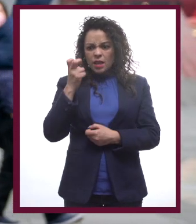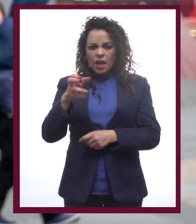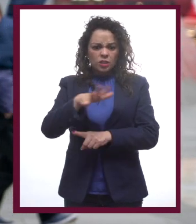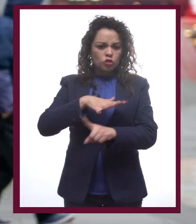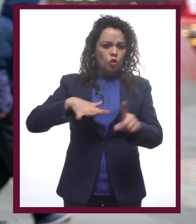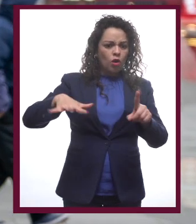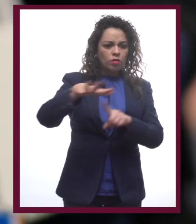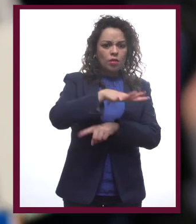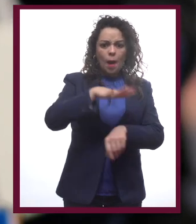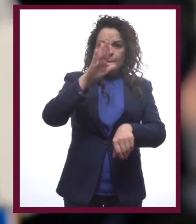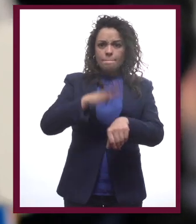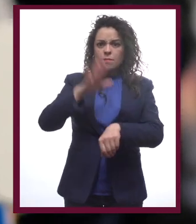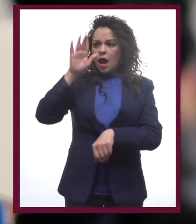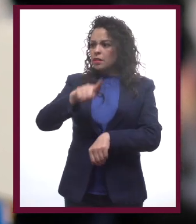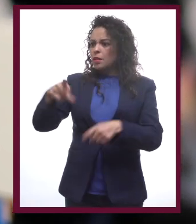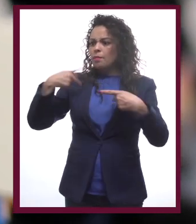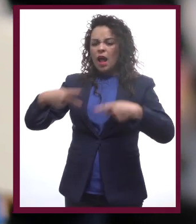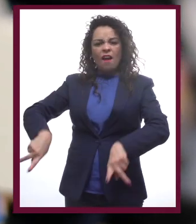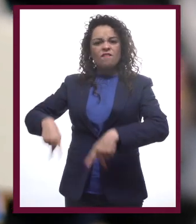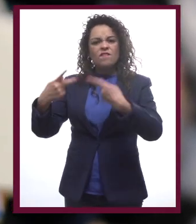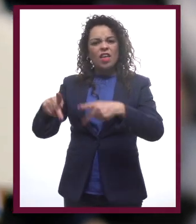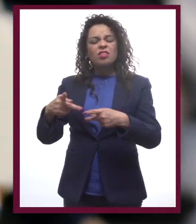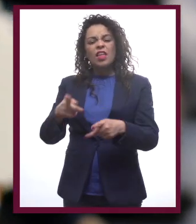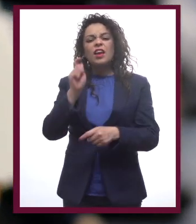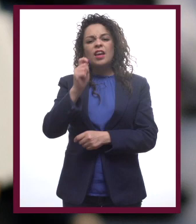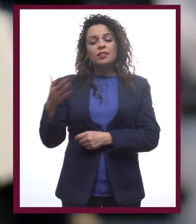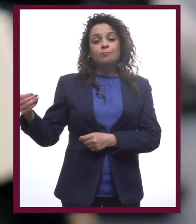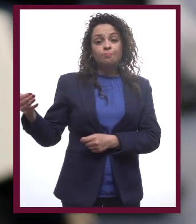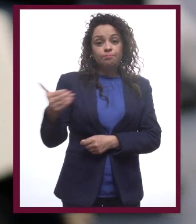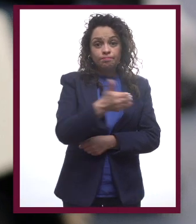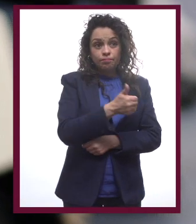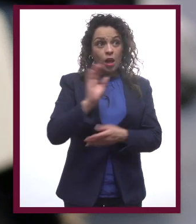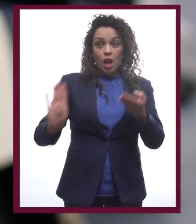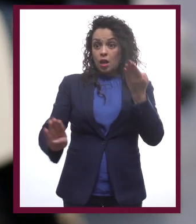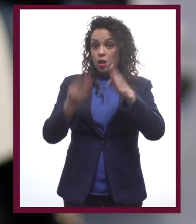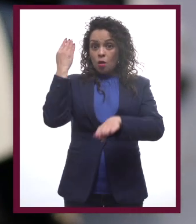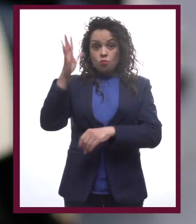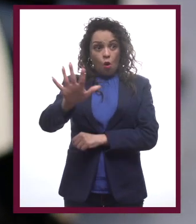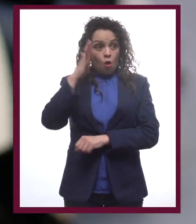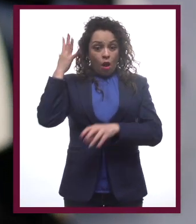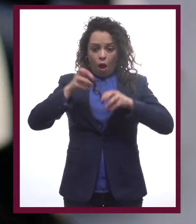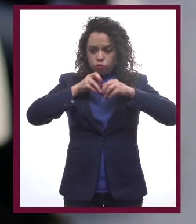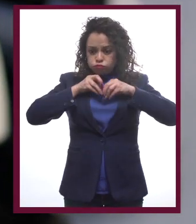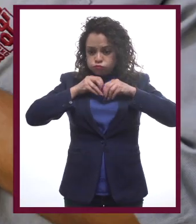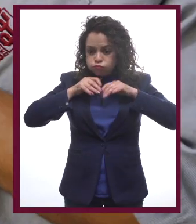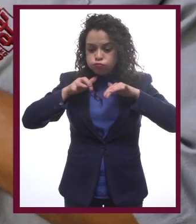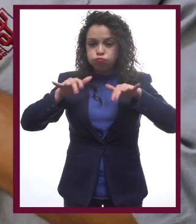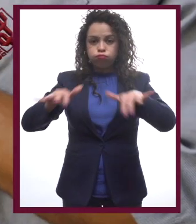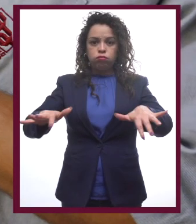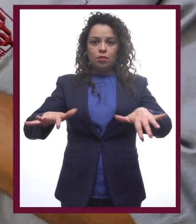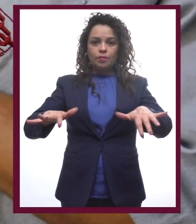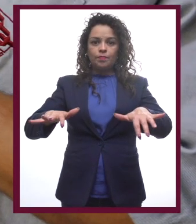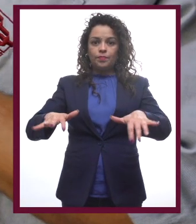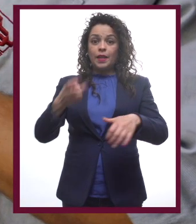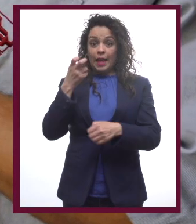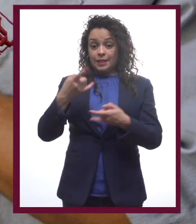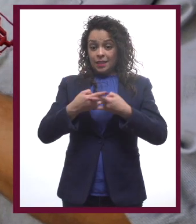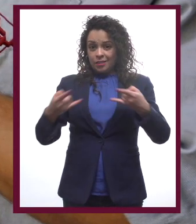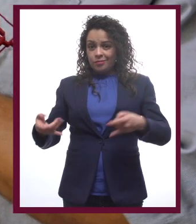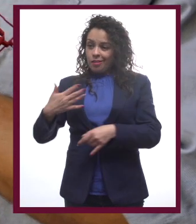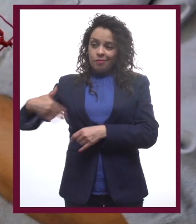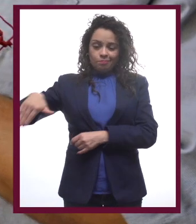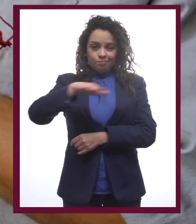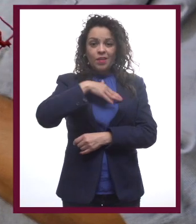haber surgido en el contexto de un mercado mayorista de mariscos y que pronto se expandió por todo el mundo, en una historia que